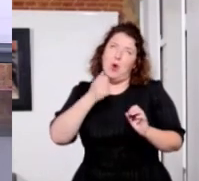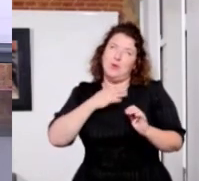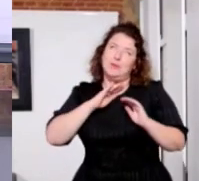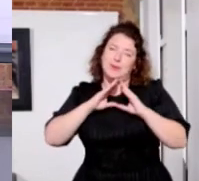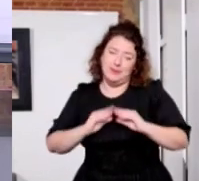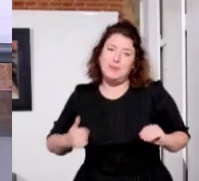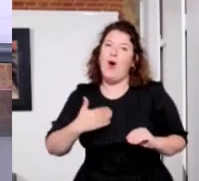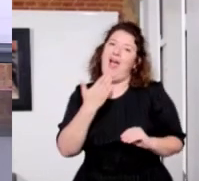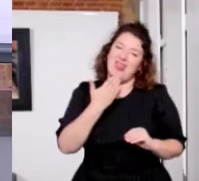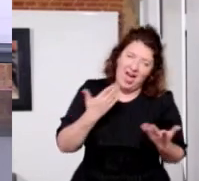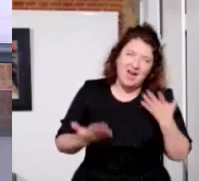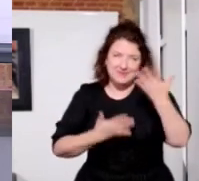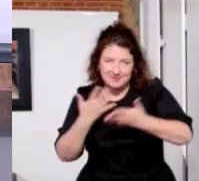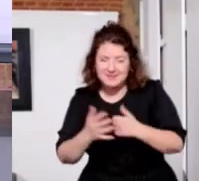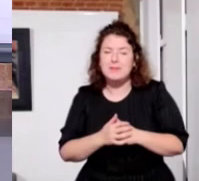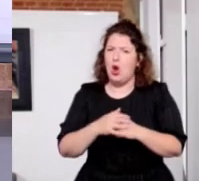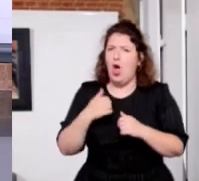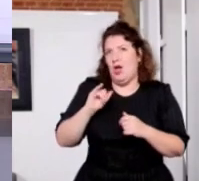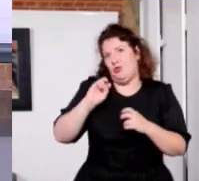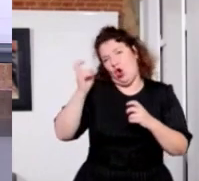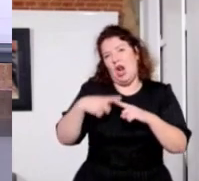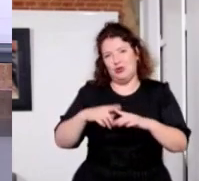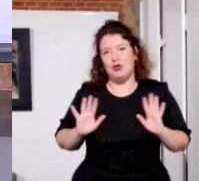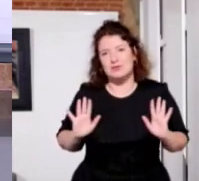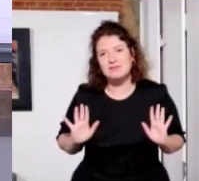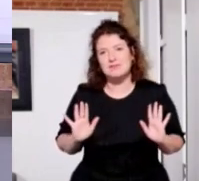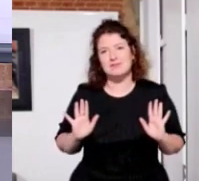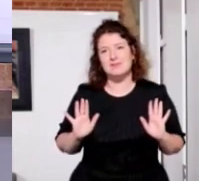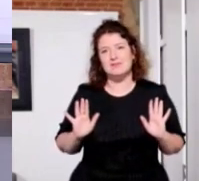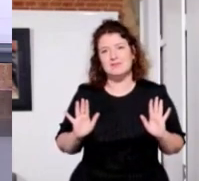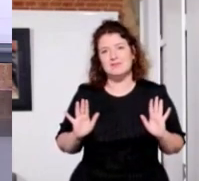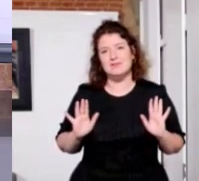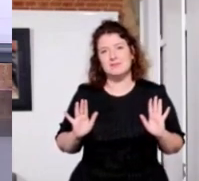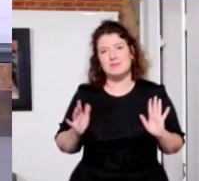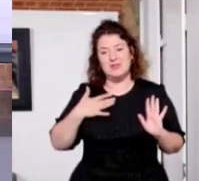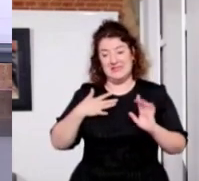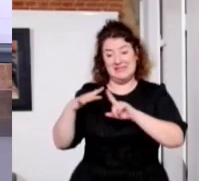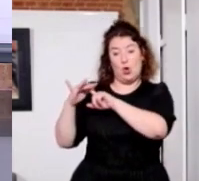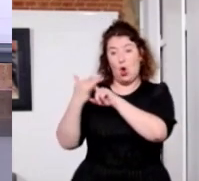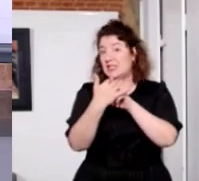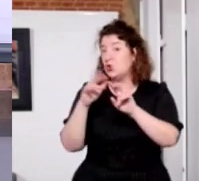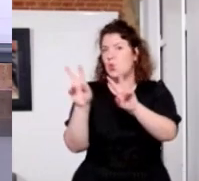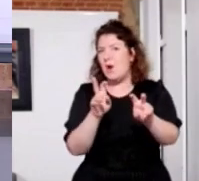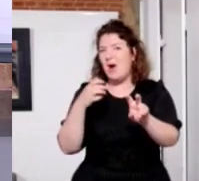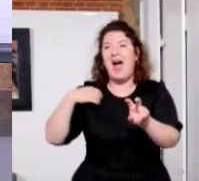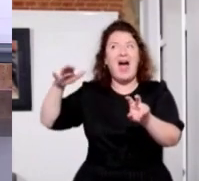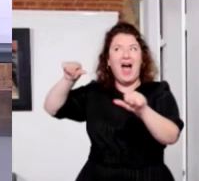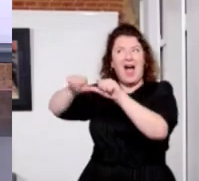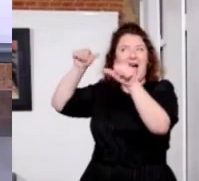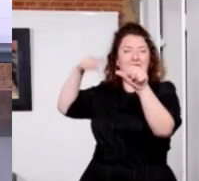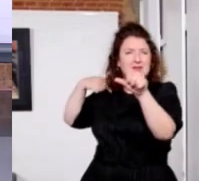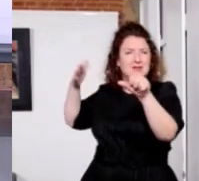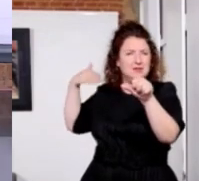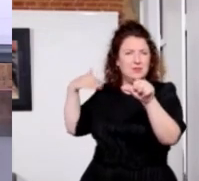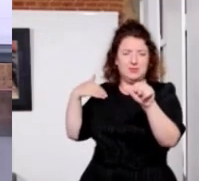la edad no ayuda, pero tengo otras cosas, ¿eh? Y es cómo recrear en un contexto nuevo eso que me llevó por caminos